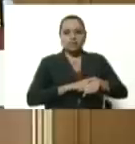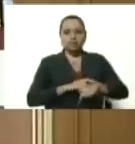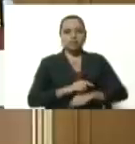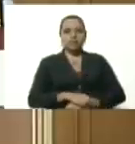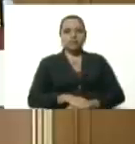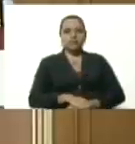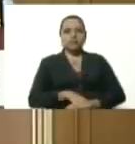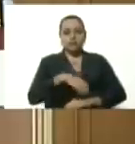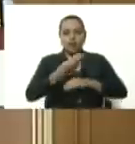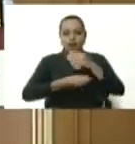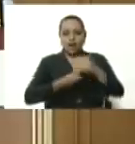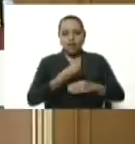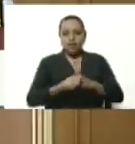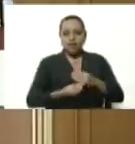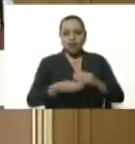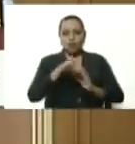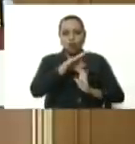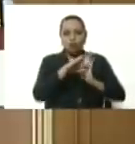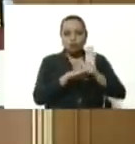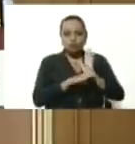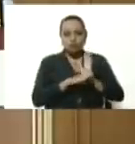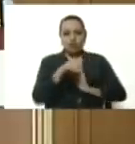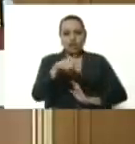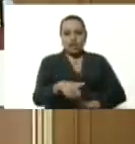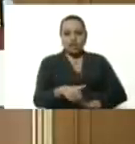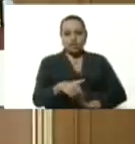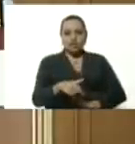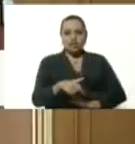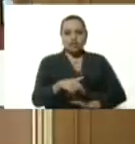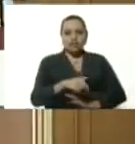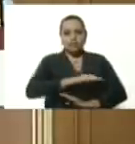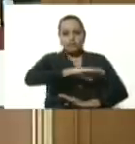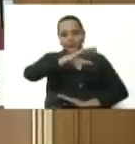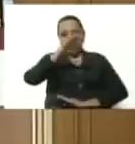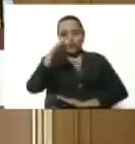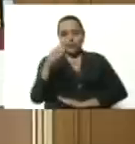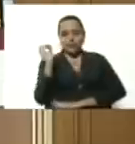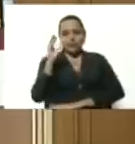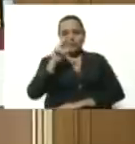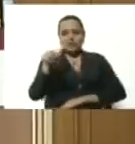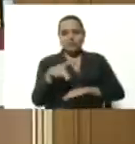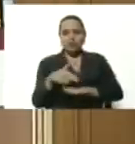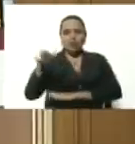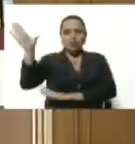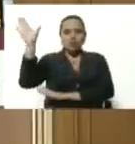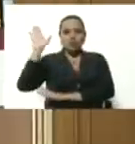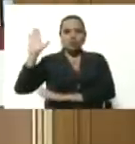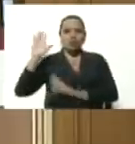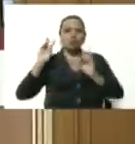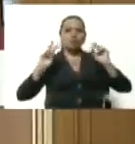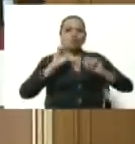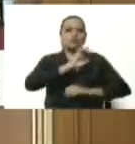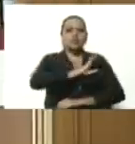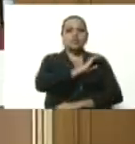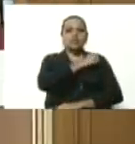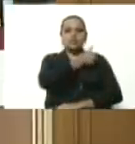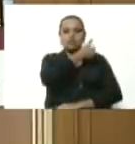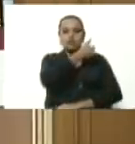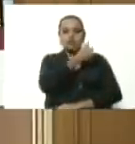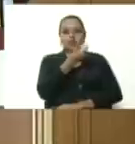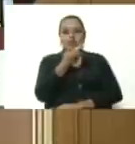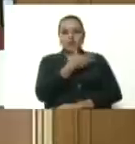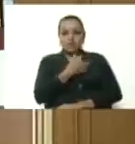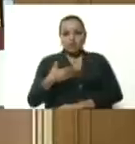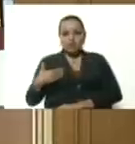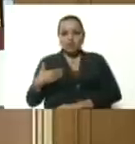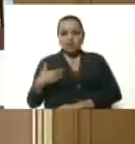en estos tiempos aplicar la Constitución, y en este Palacio Legislativo se juramentó una junta directiva que pretendió, por supuesto, dar